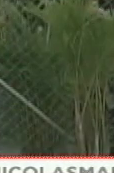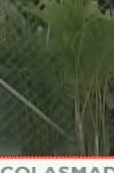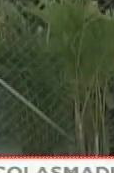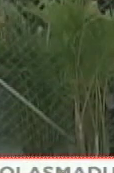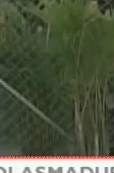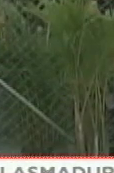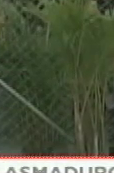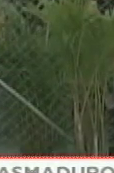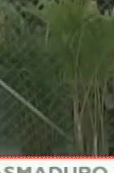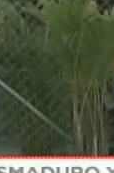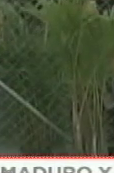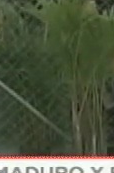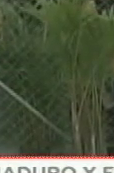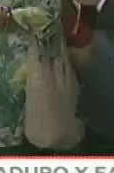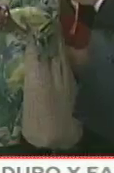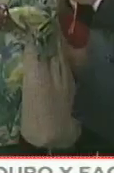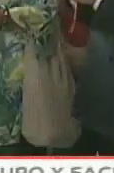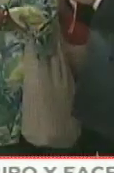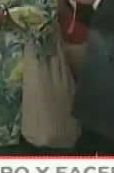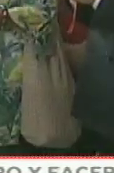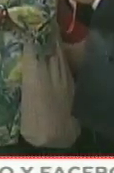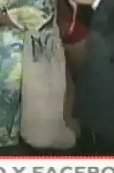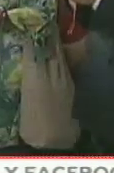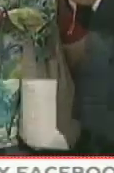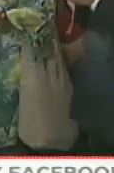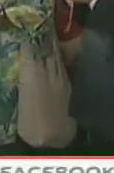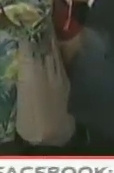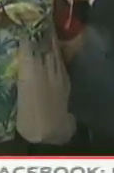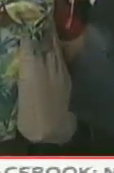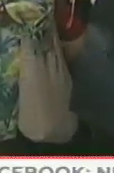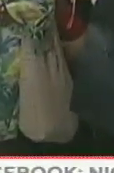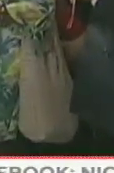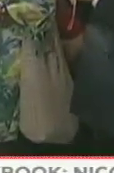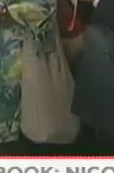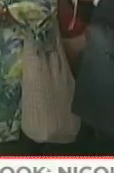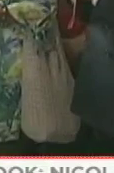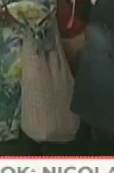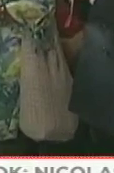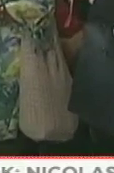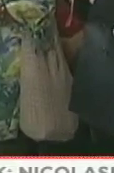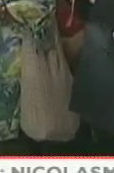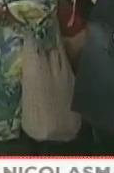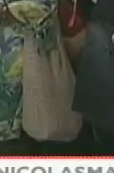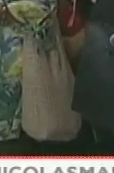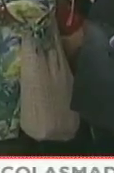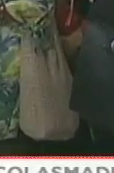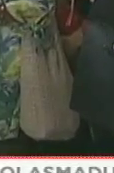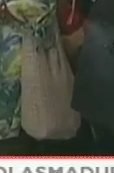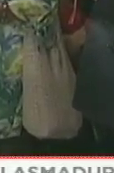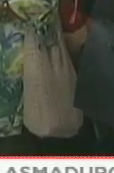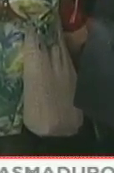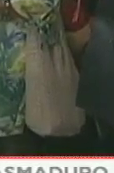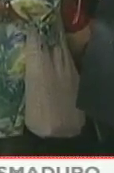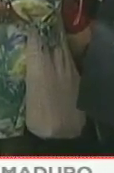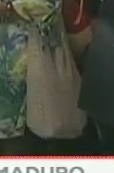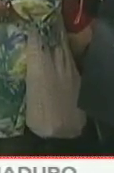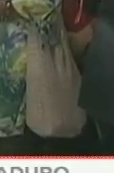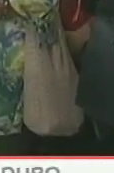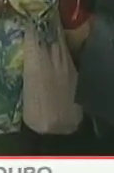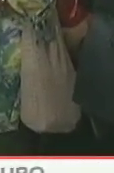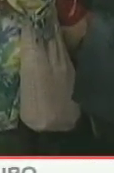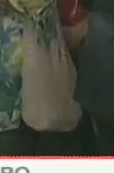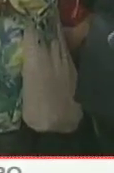la populosa parroquia de La Vega de Caracas. Nos encontramos nada más y nada menos que con todo el equipo del